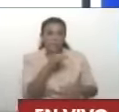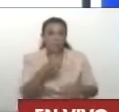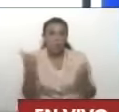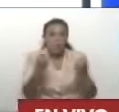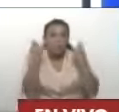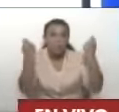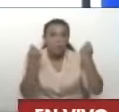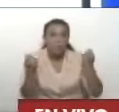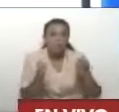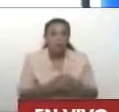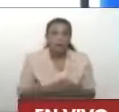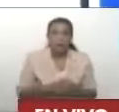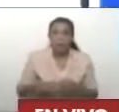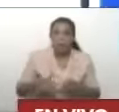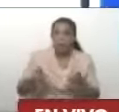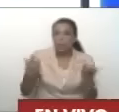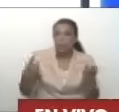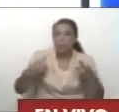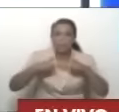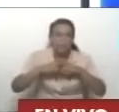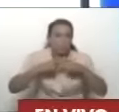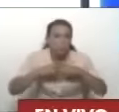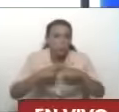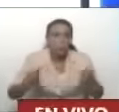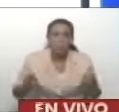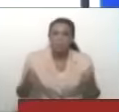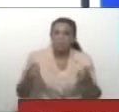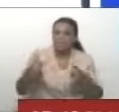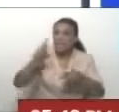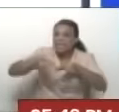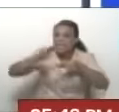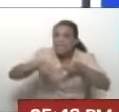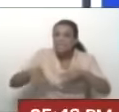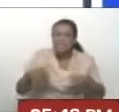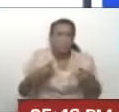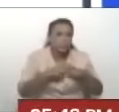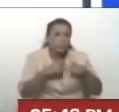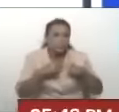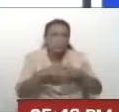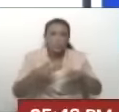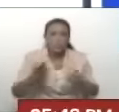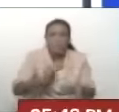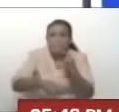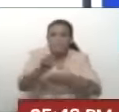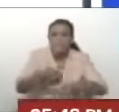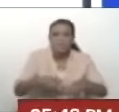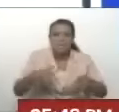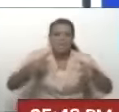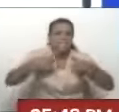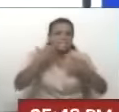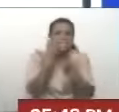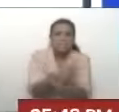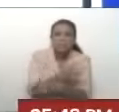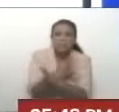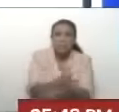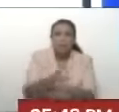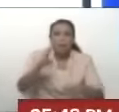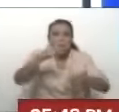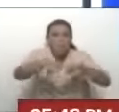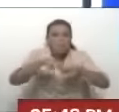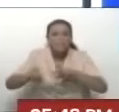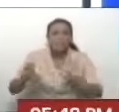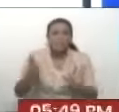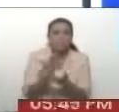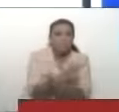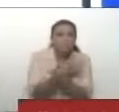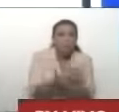promover la prostitución infantil, para promover la trata de personas? Ah, porque es Venezuela, porque